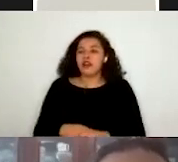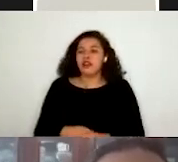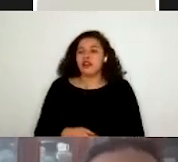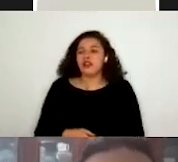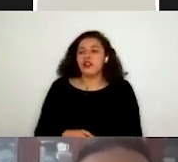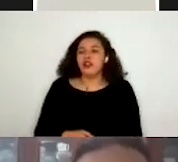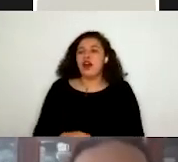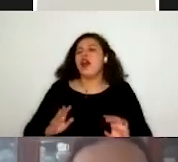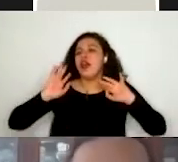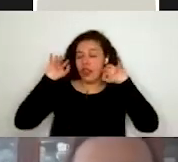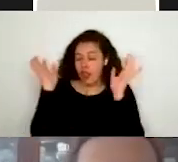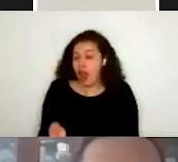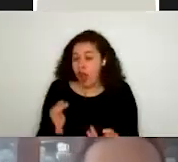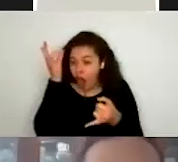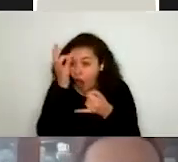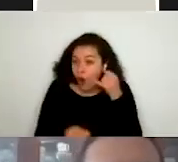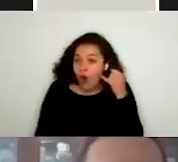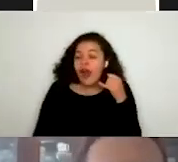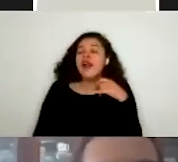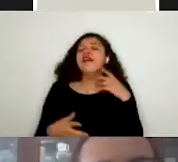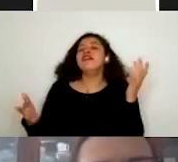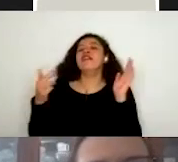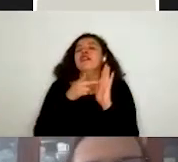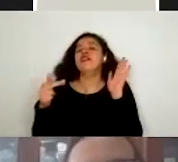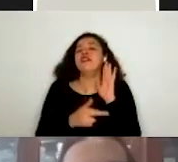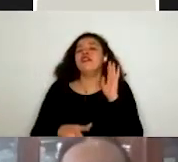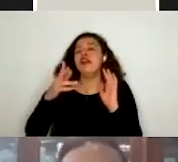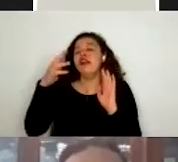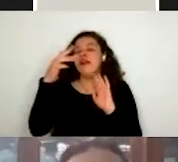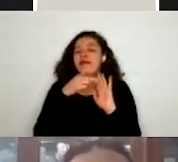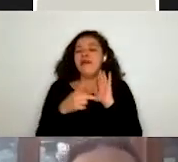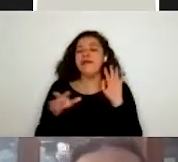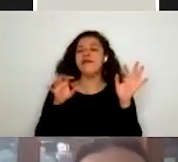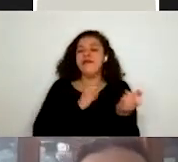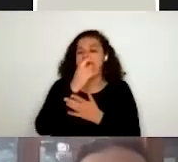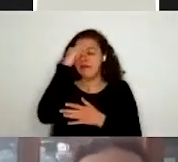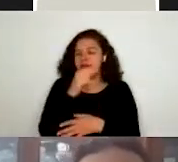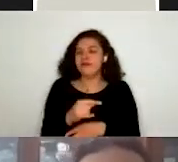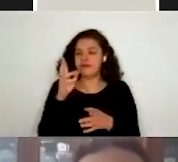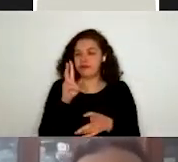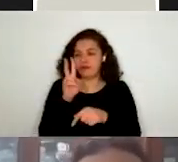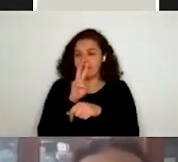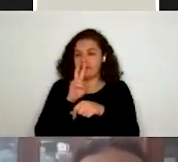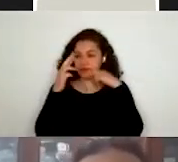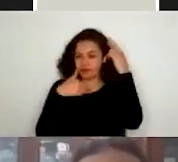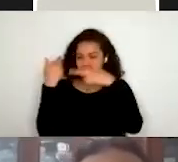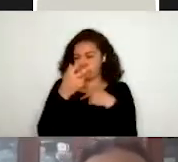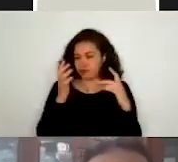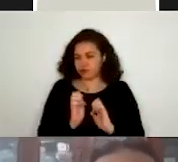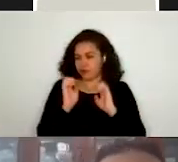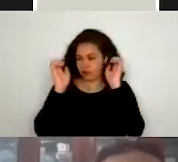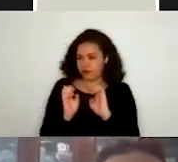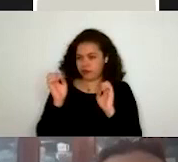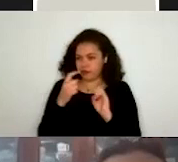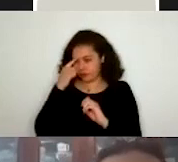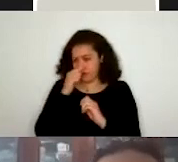Y por último, definir los lineamientos a que se sujetará la verificación de los establecimientos o inmuebles a